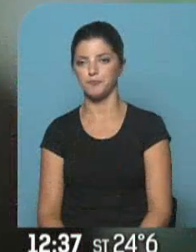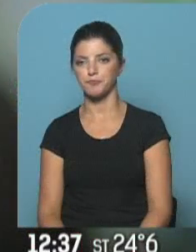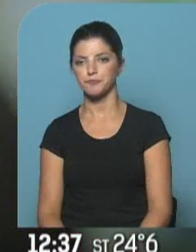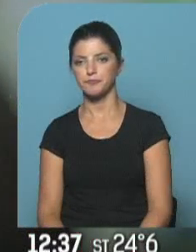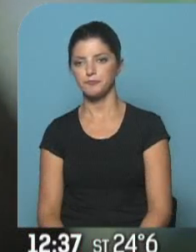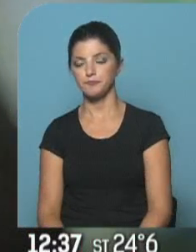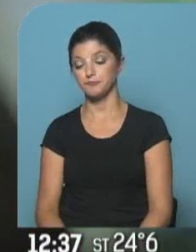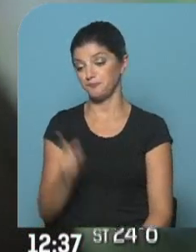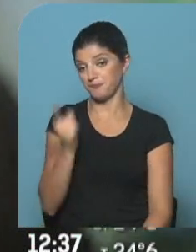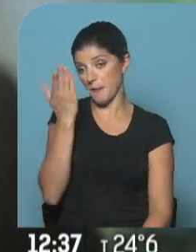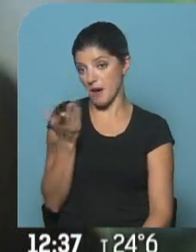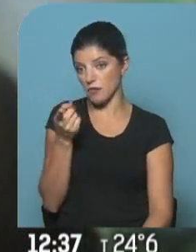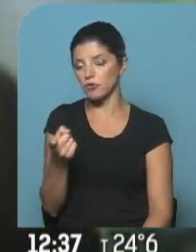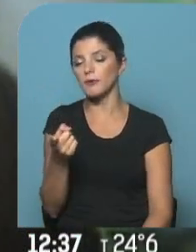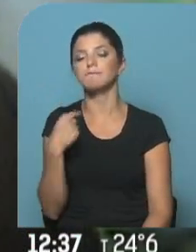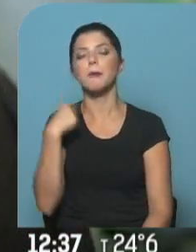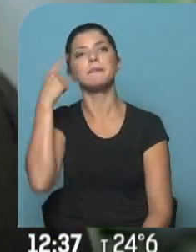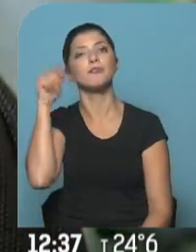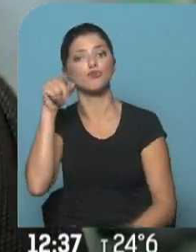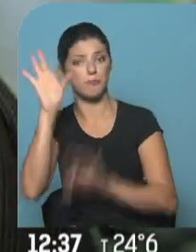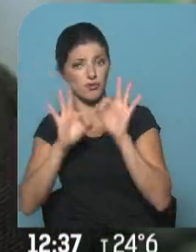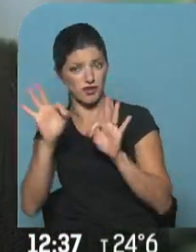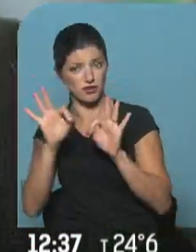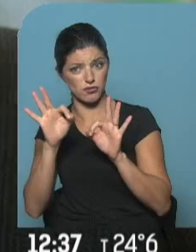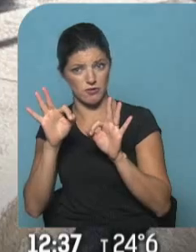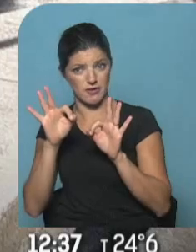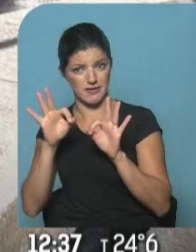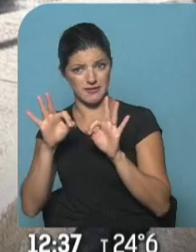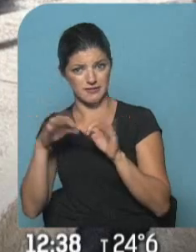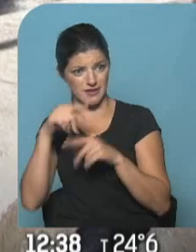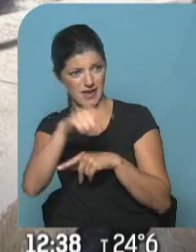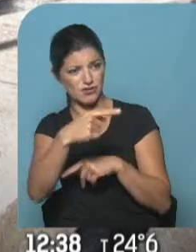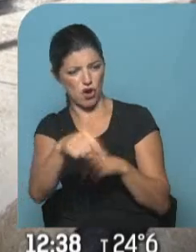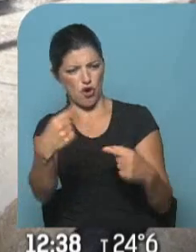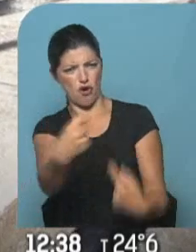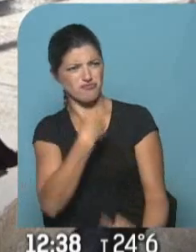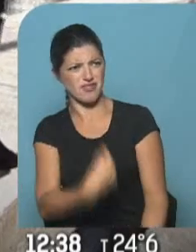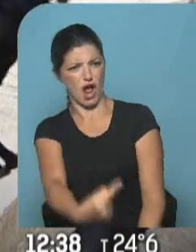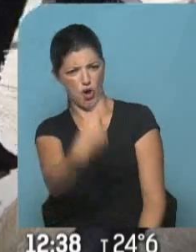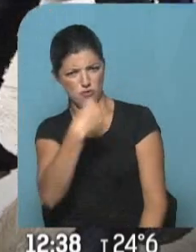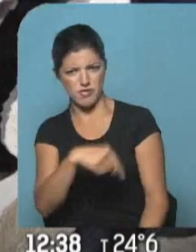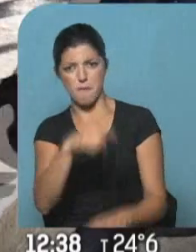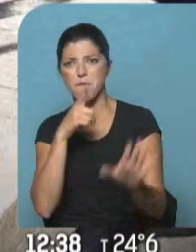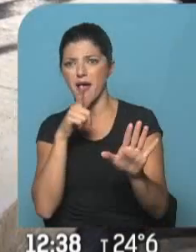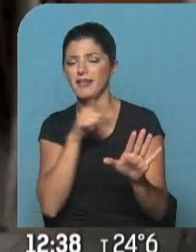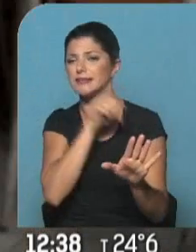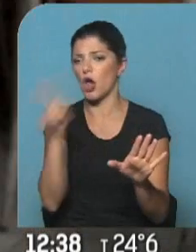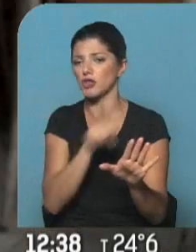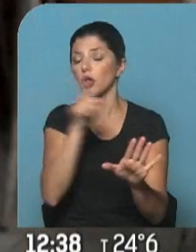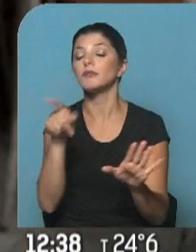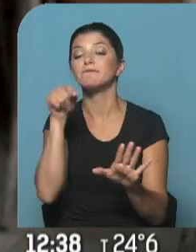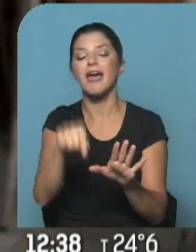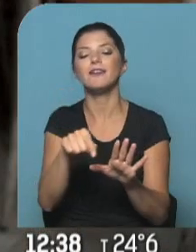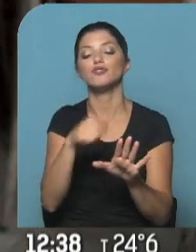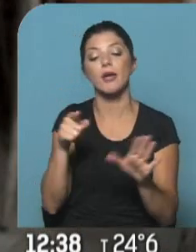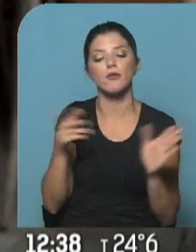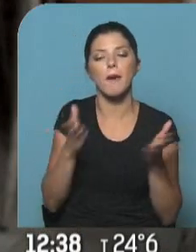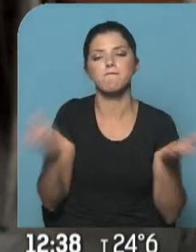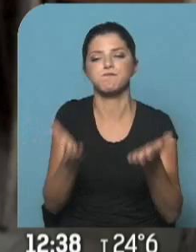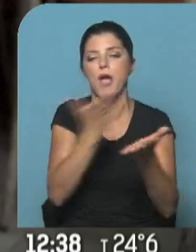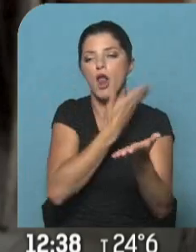Para Correa, que siente los proyectos de su sucesor como un ataque personal, la consulta popular impulsada por el gobierno es